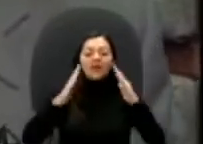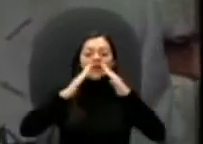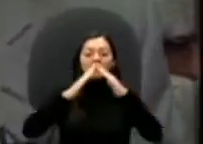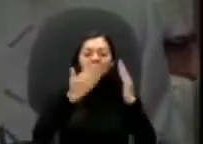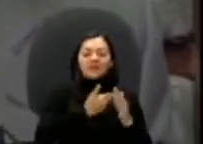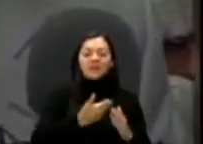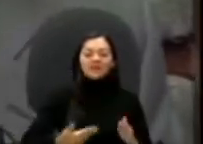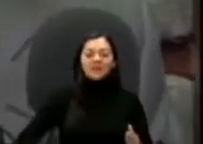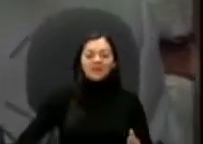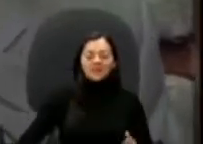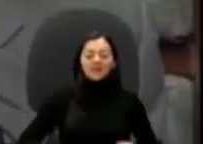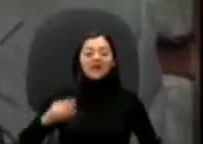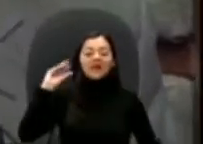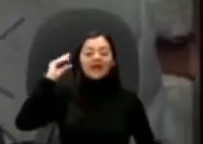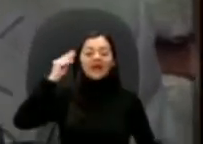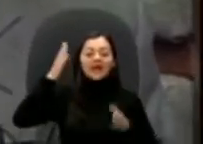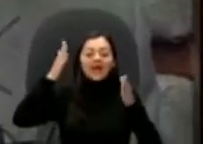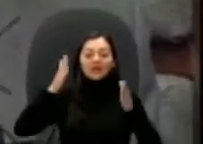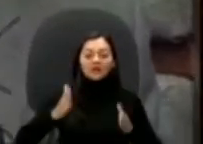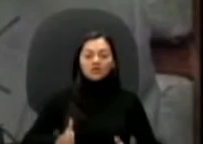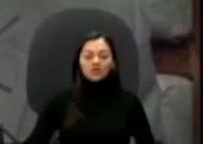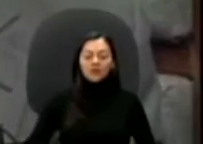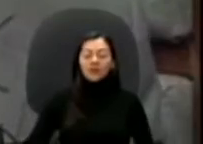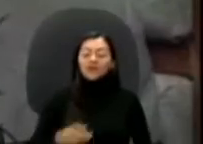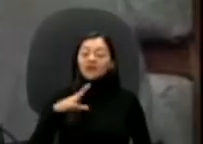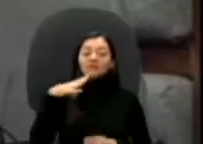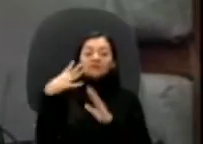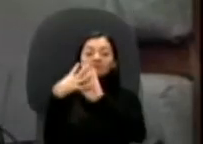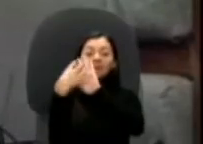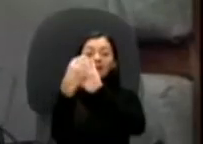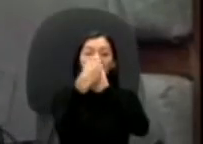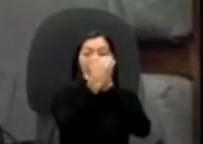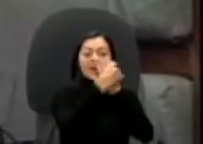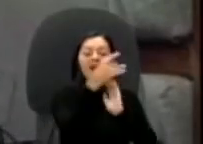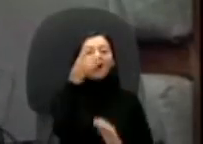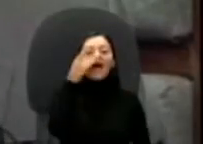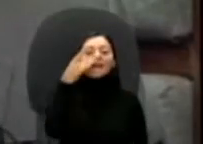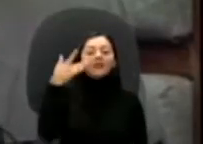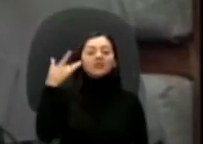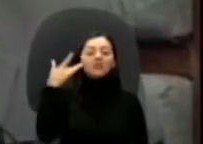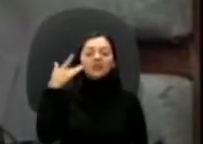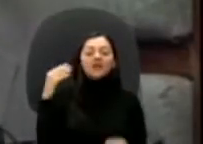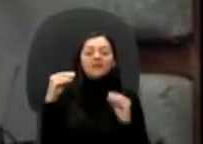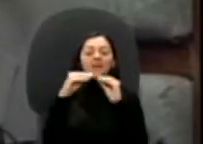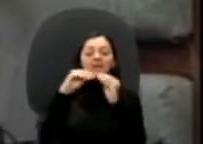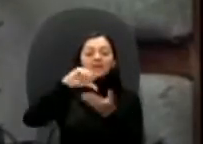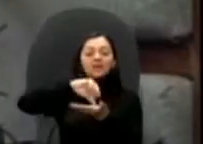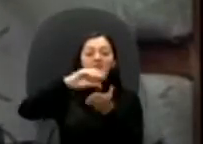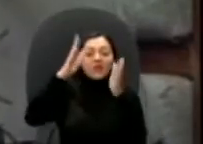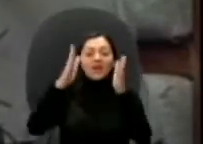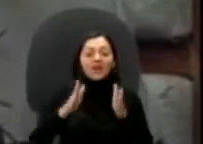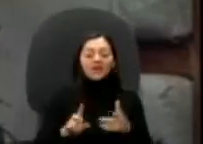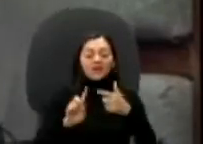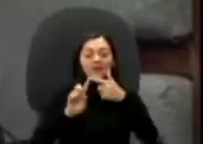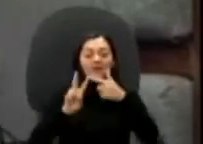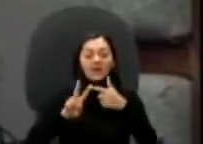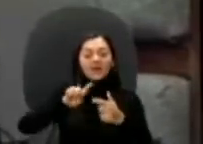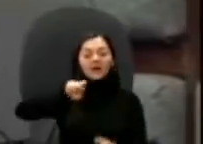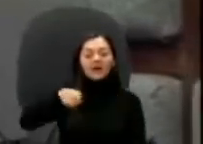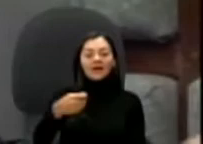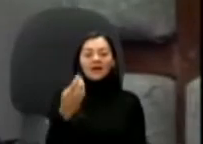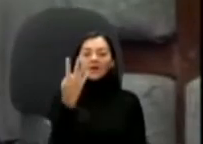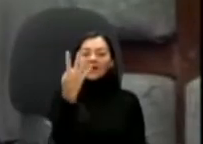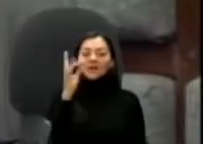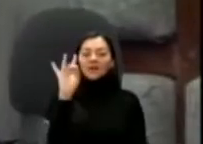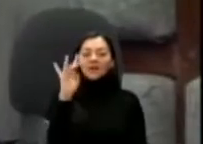todas las radios de la región amazónica y así también a través de ciudadano tv canal 48 49 a